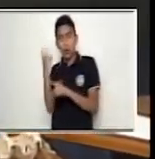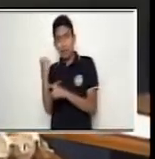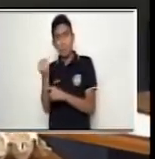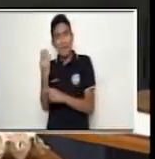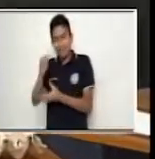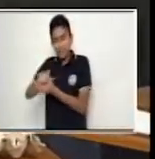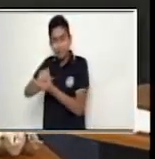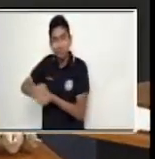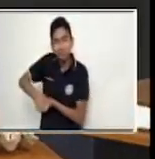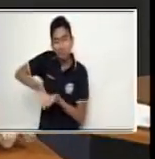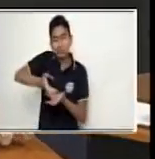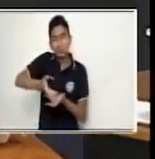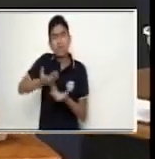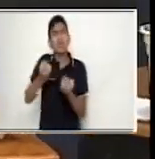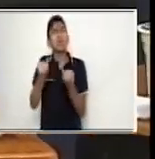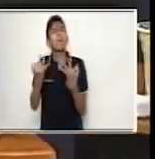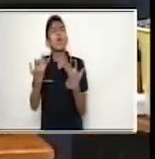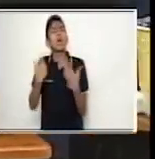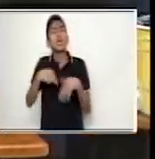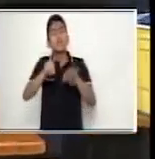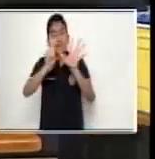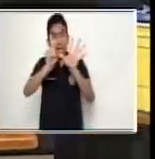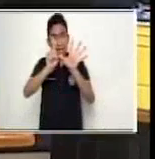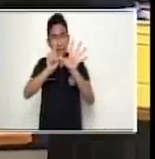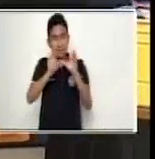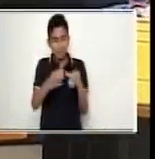este caso te corresponde el 6.